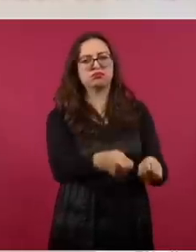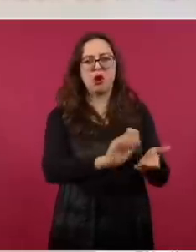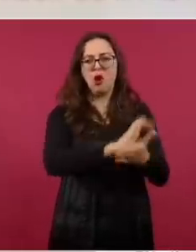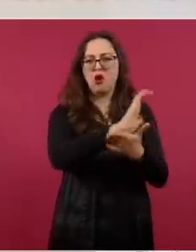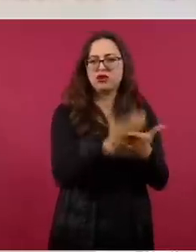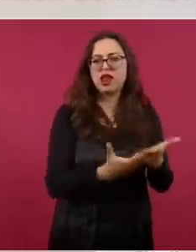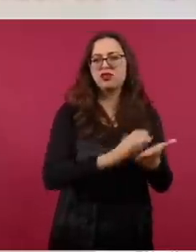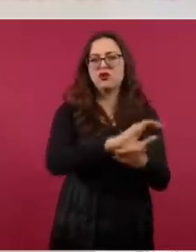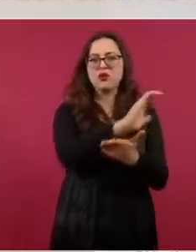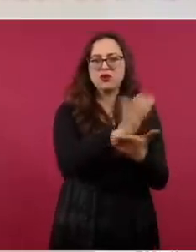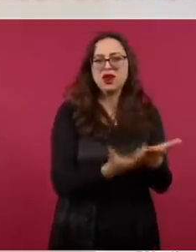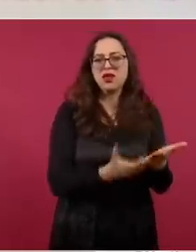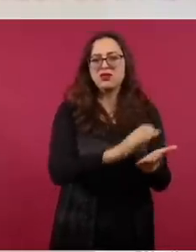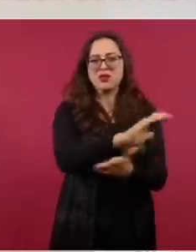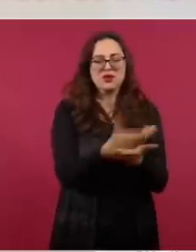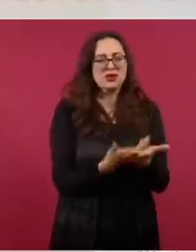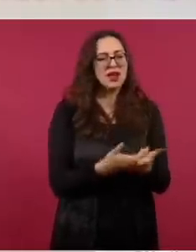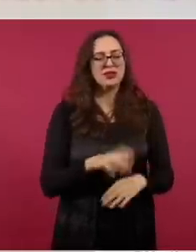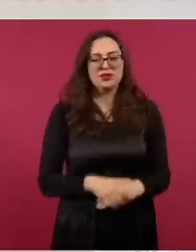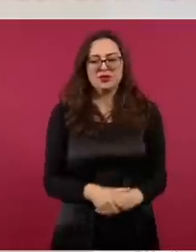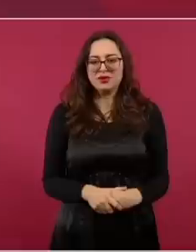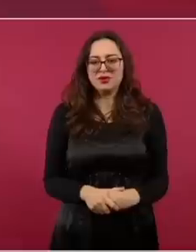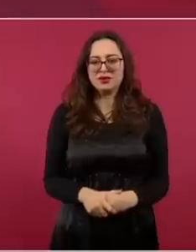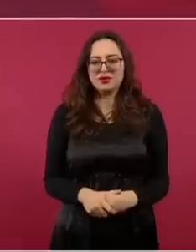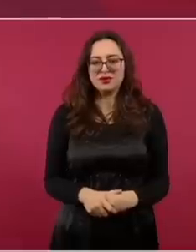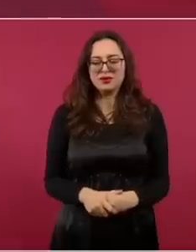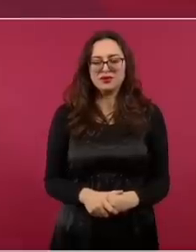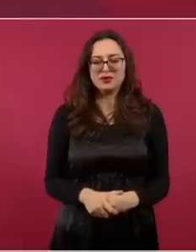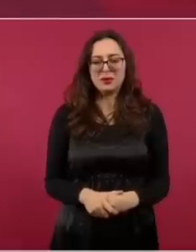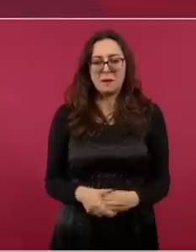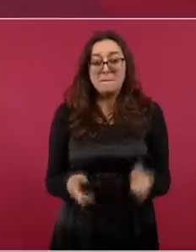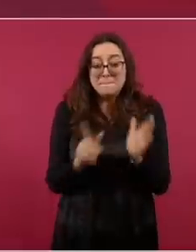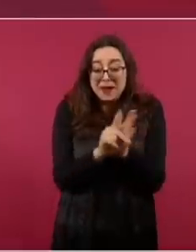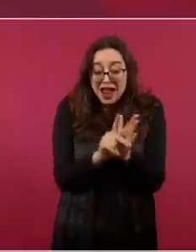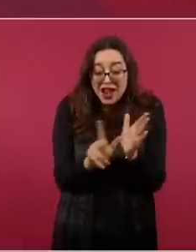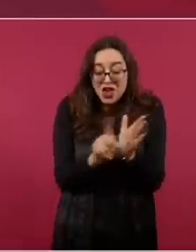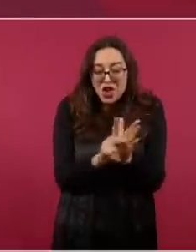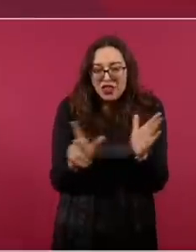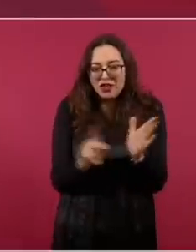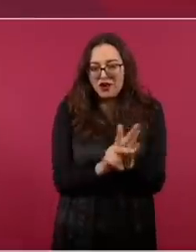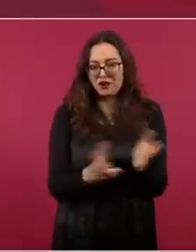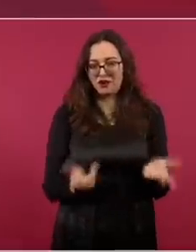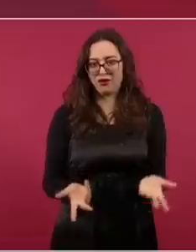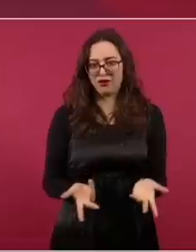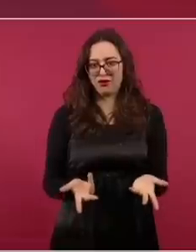y le cobraban al gobierno por